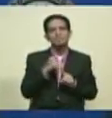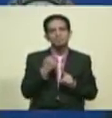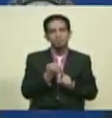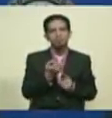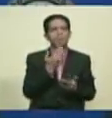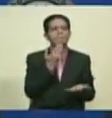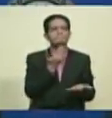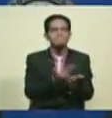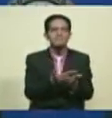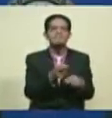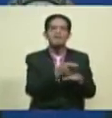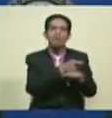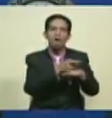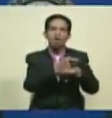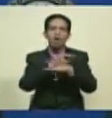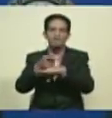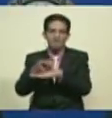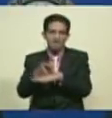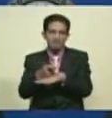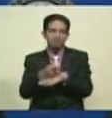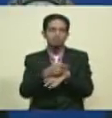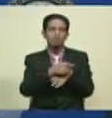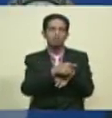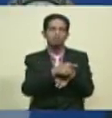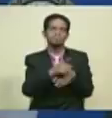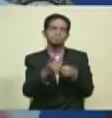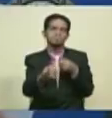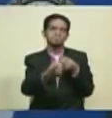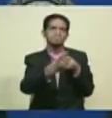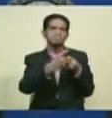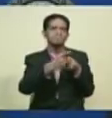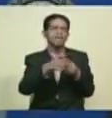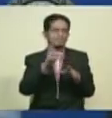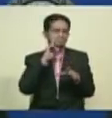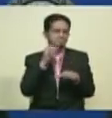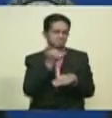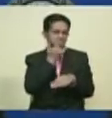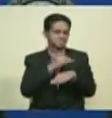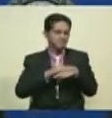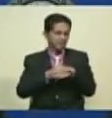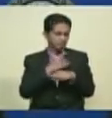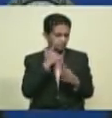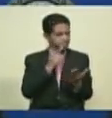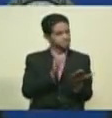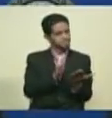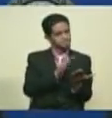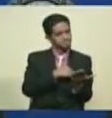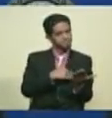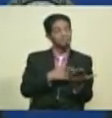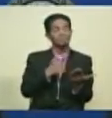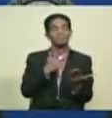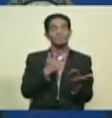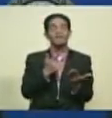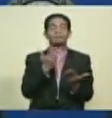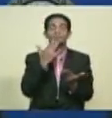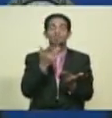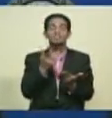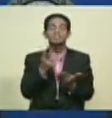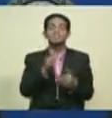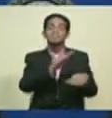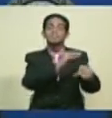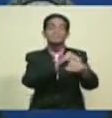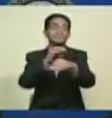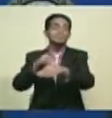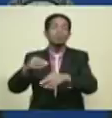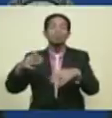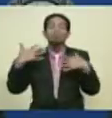gobiernos, los Estados miembros que lo deseen. No, perdón, aquí es primero. dirigir un urgente llamado a los Estados